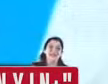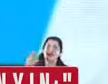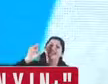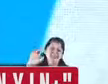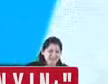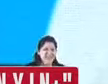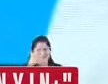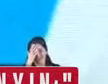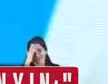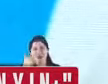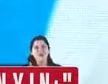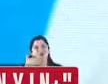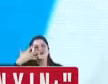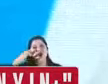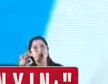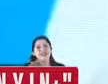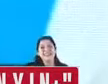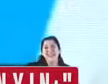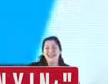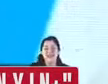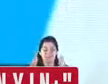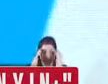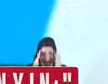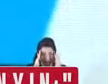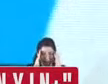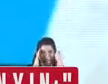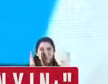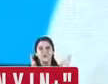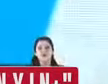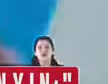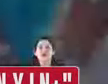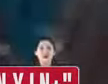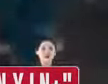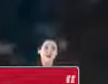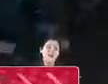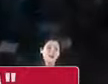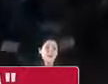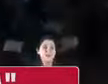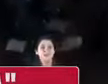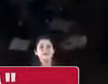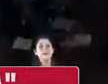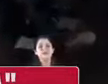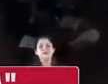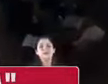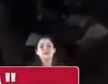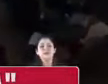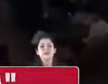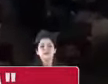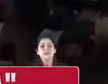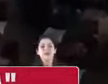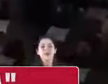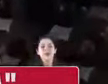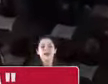dios yo con mi nieto por dios por favor bueno nada creo que